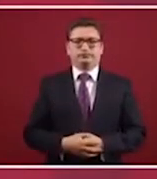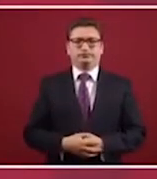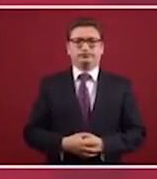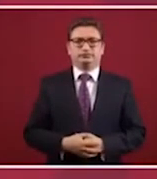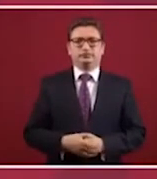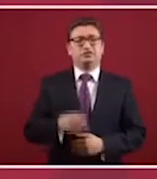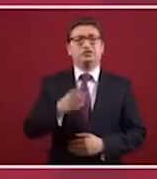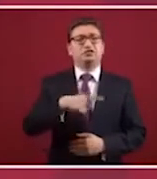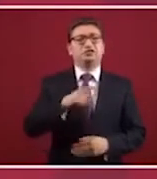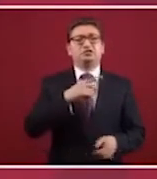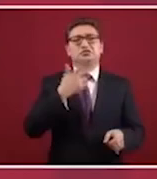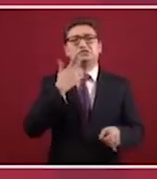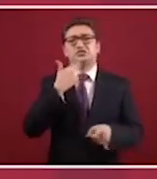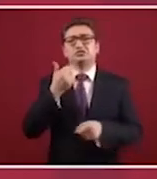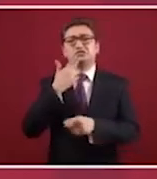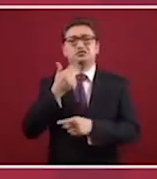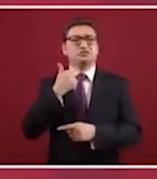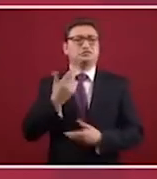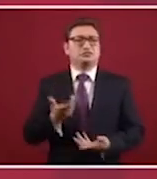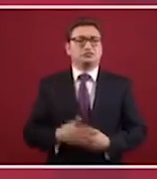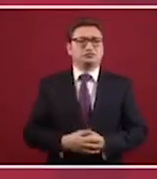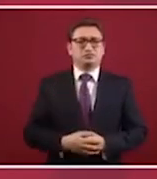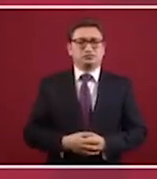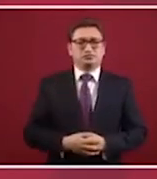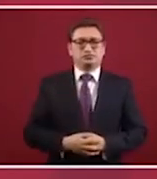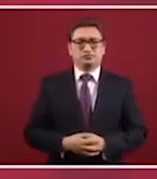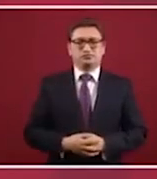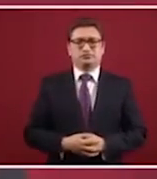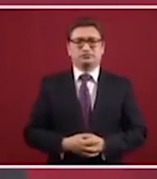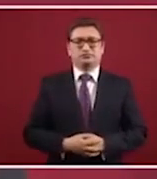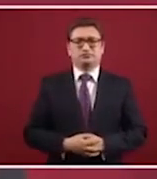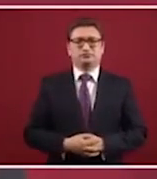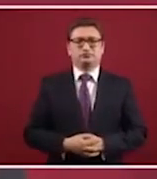ineficientes por decir lo menos